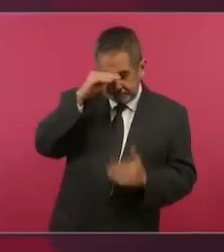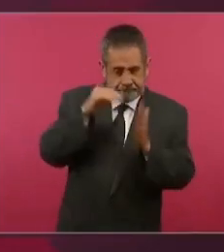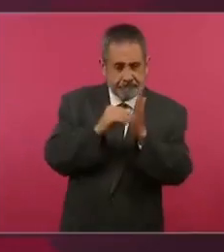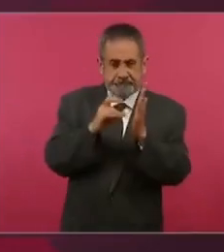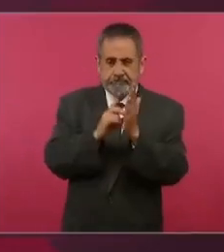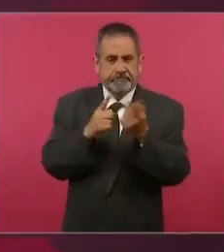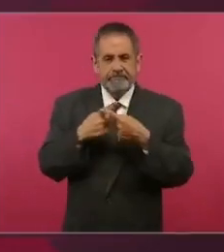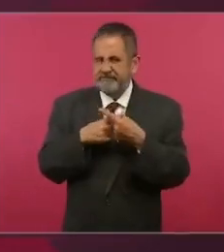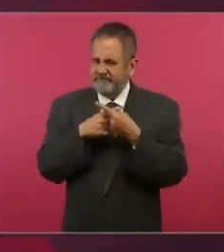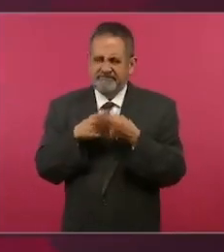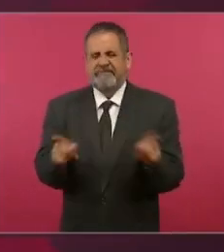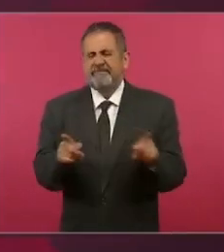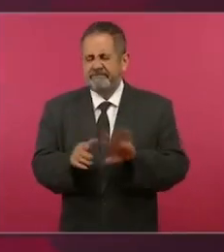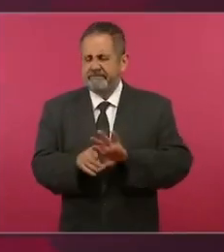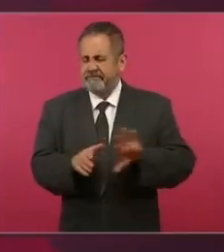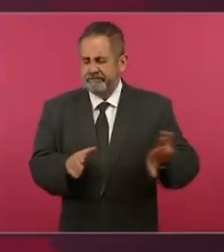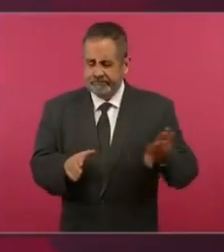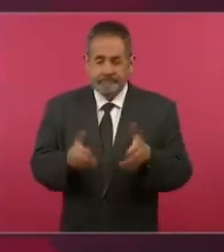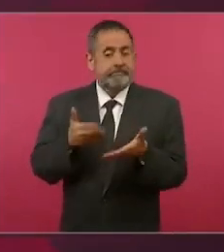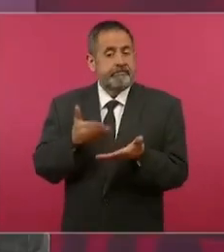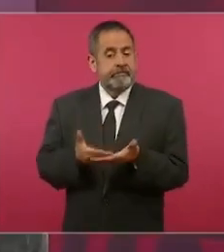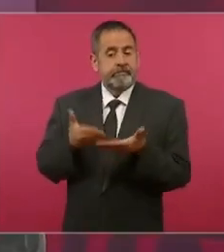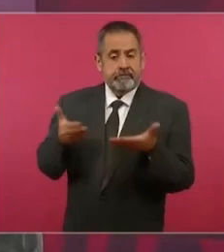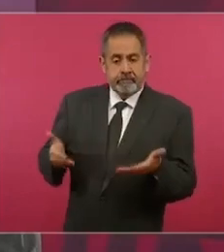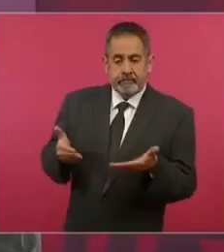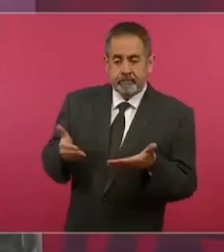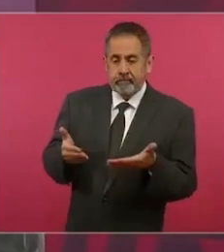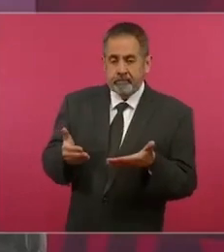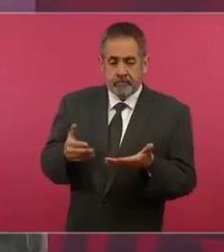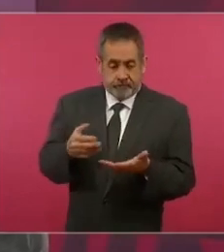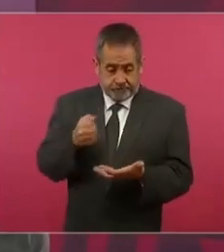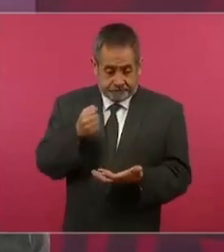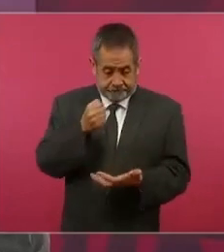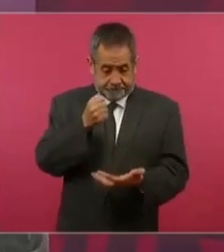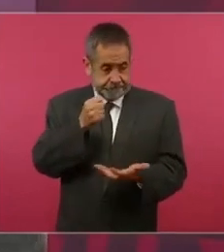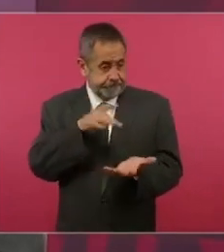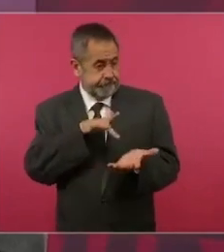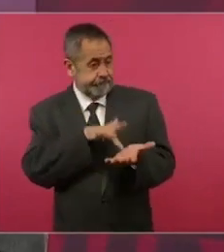y ya el apoyo no se orienta